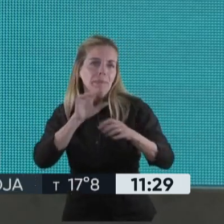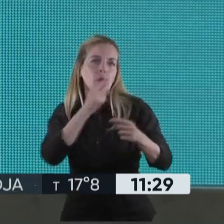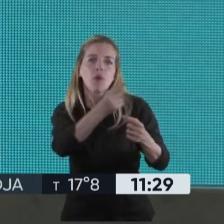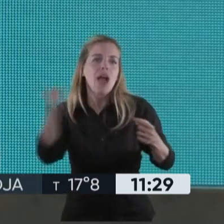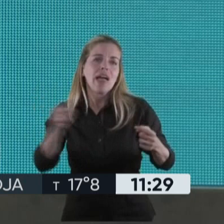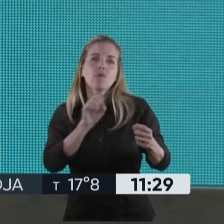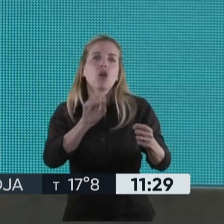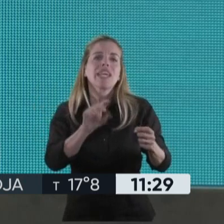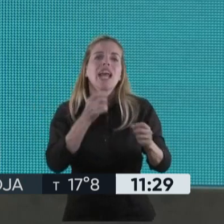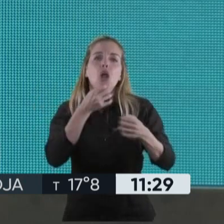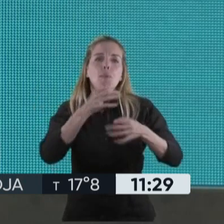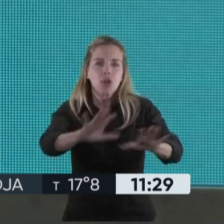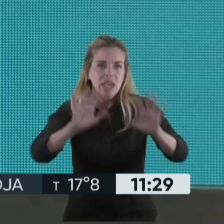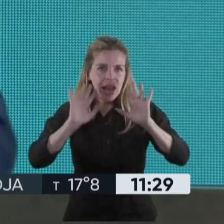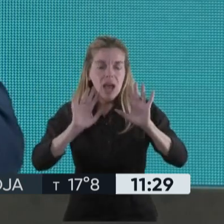como querramos.